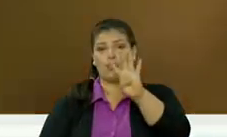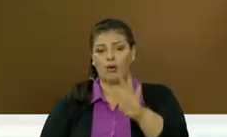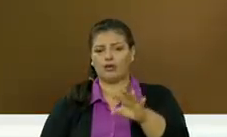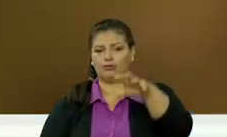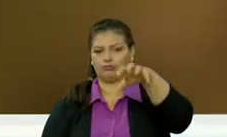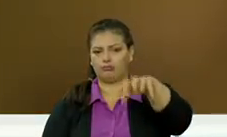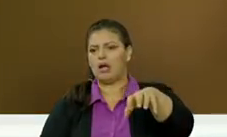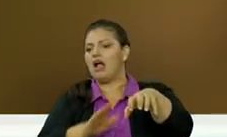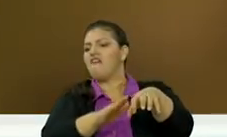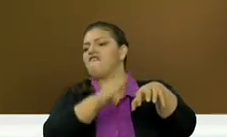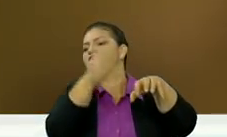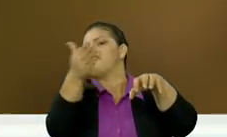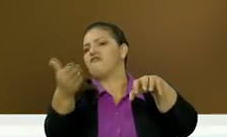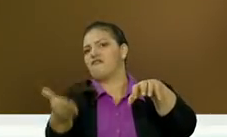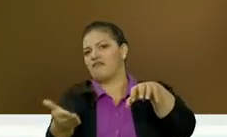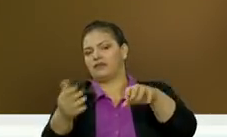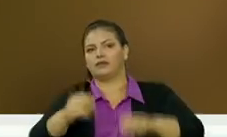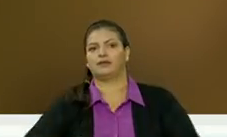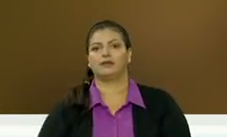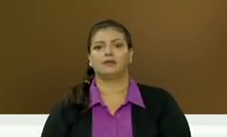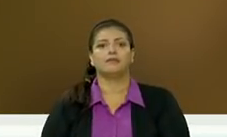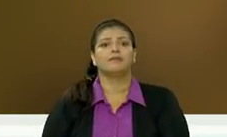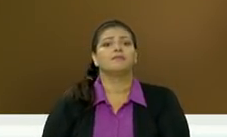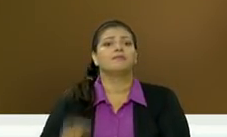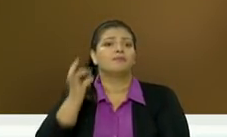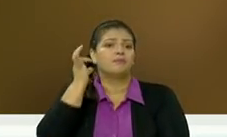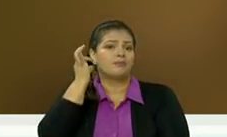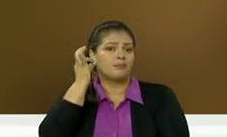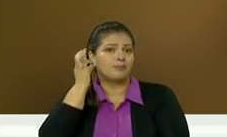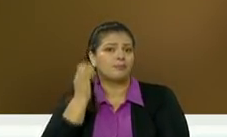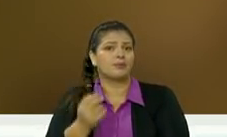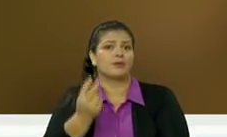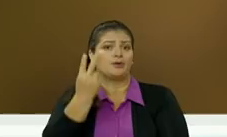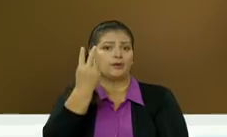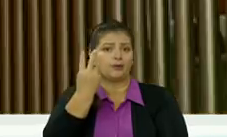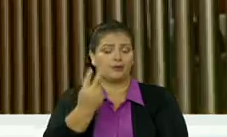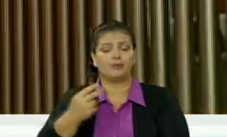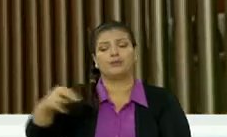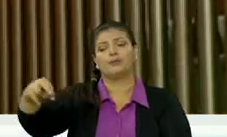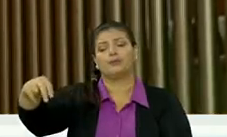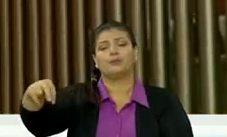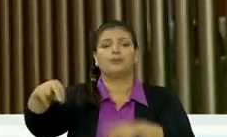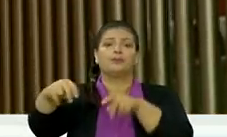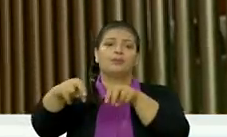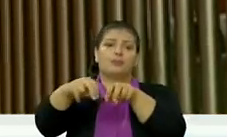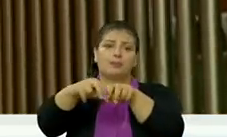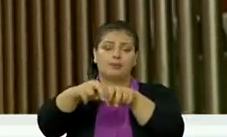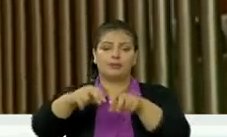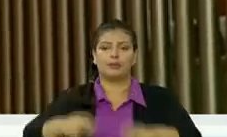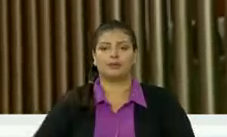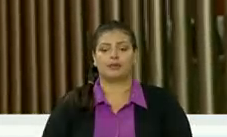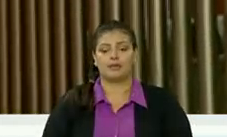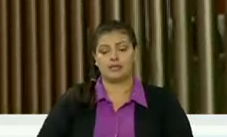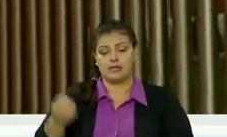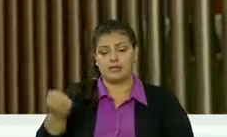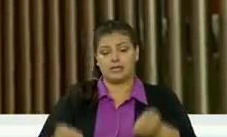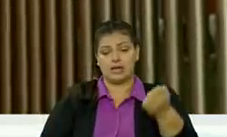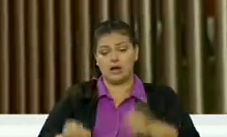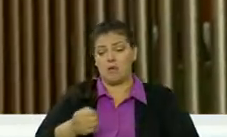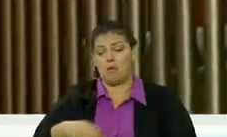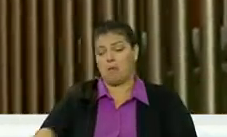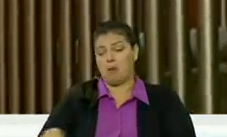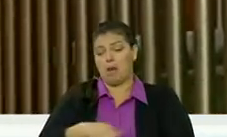sitio, dos mujeres murieron tras ser atropelladas por un auto. El primer cuerpo estaba a la altura